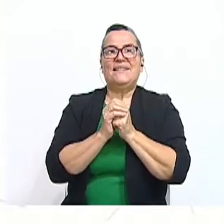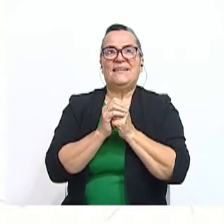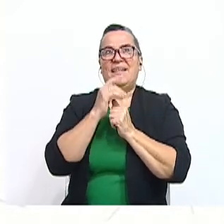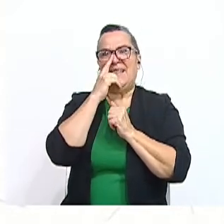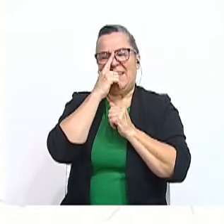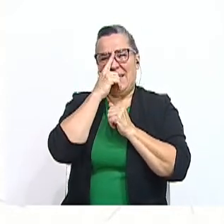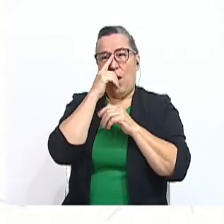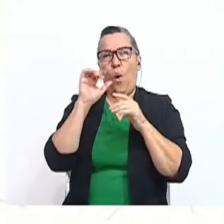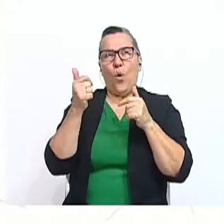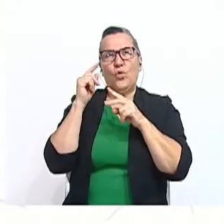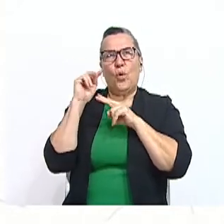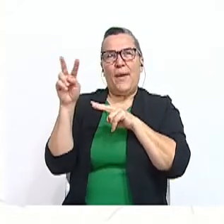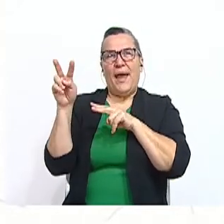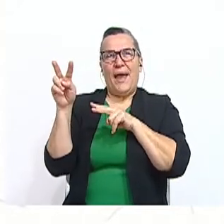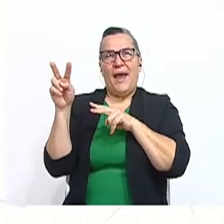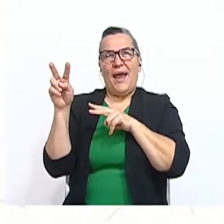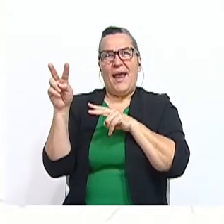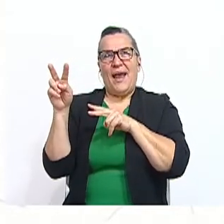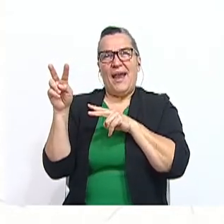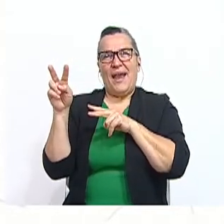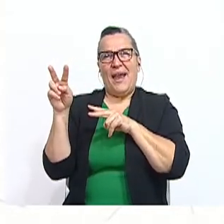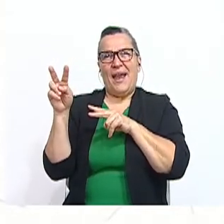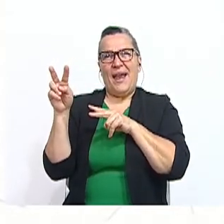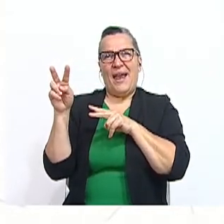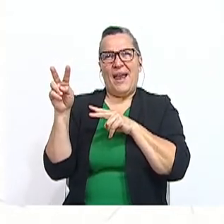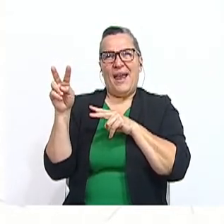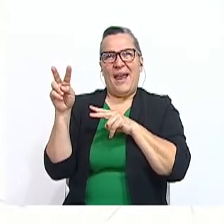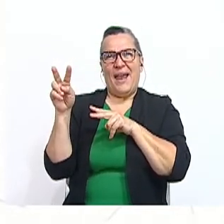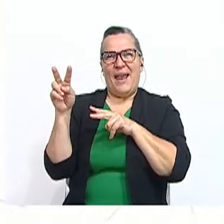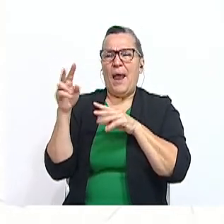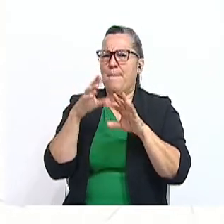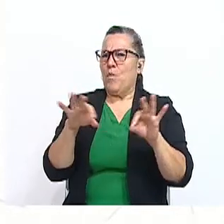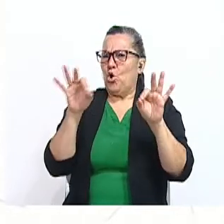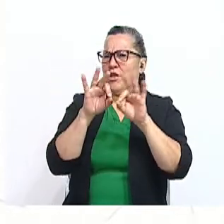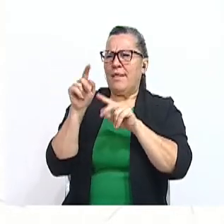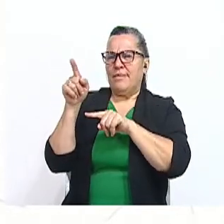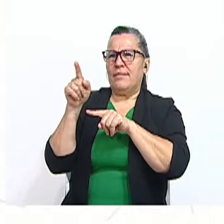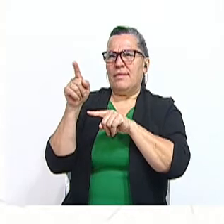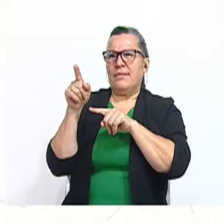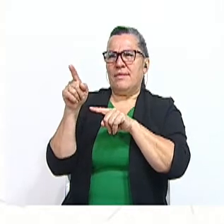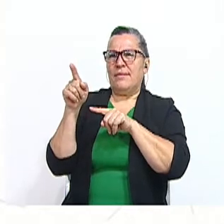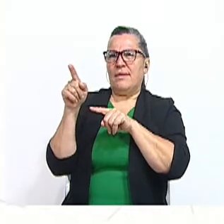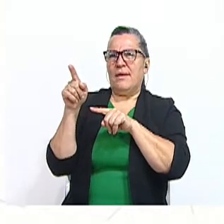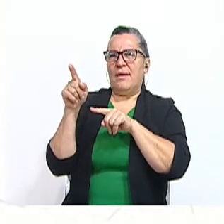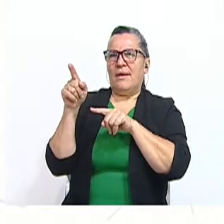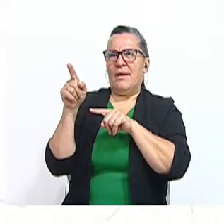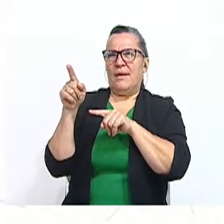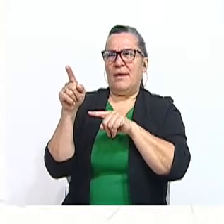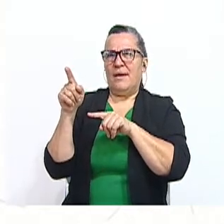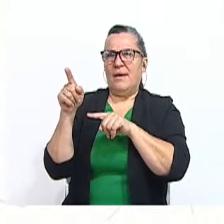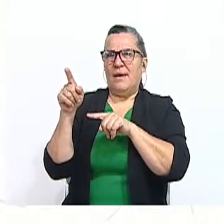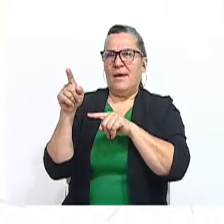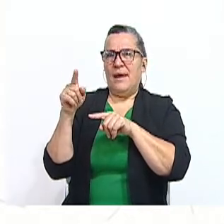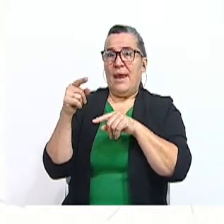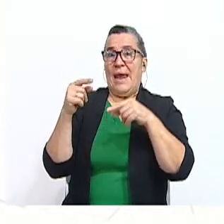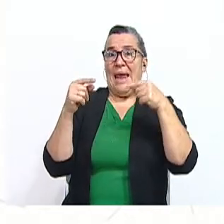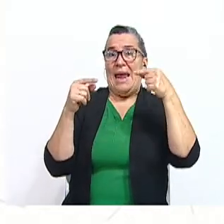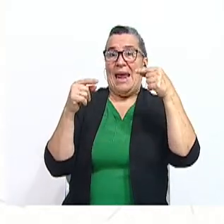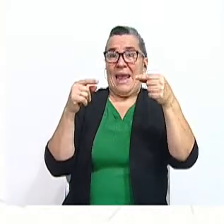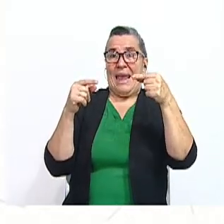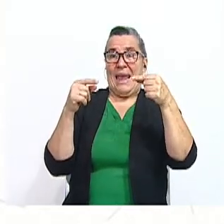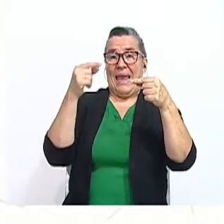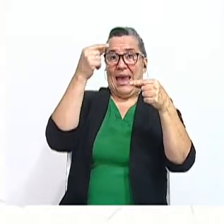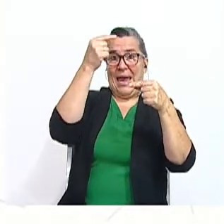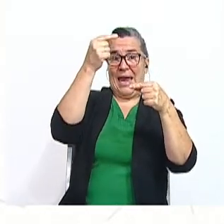acá. ¿De acuerdo? Vean esta figurita que tenemos por ahí. Algo muy importante. Vean donde siempre se les indica que la recta G y la recta F